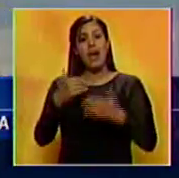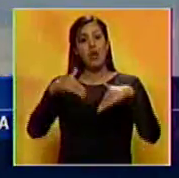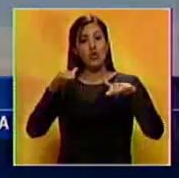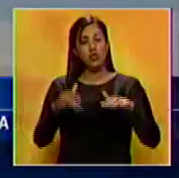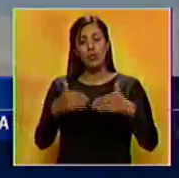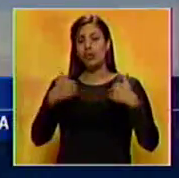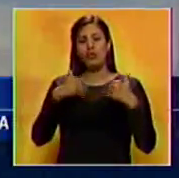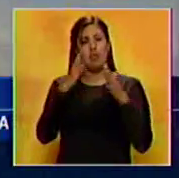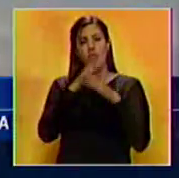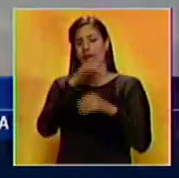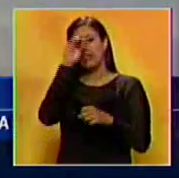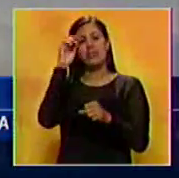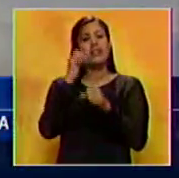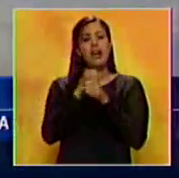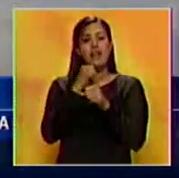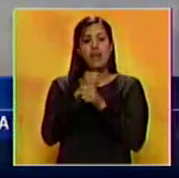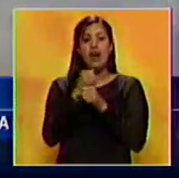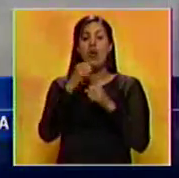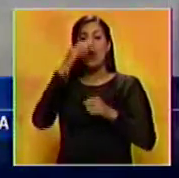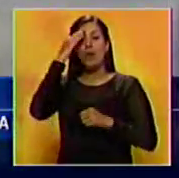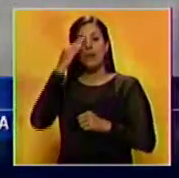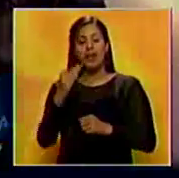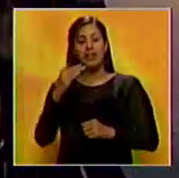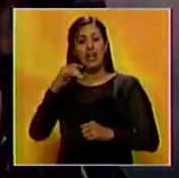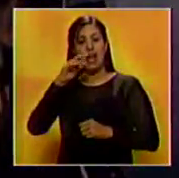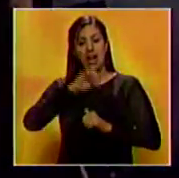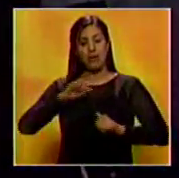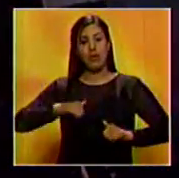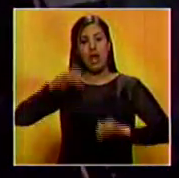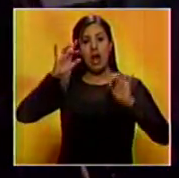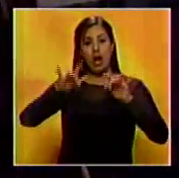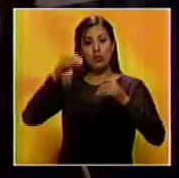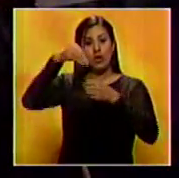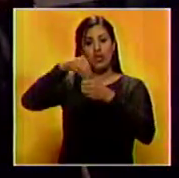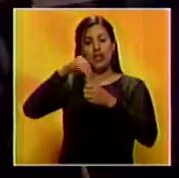suspensión no afectará a las operaciones de las Fuerzas Armadas Australianas en Irak.